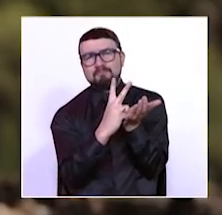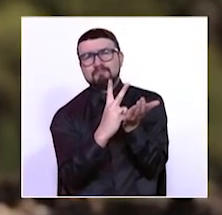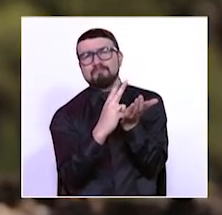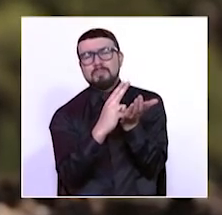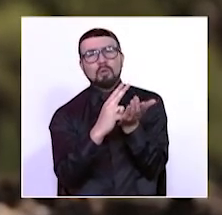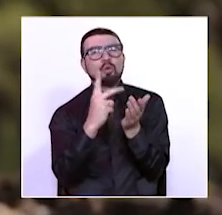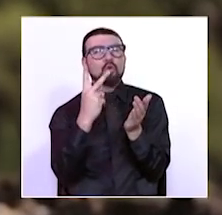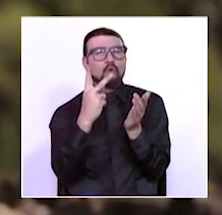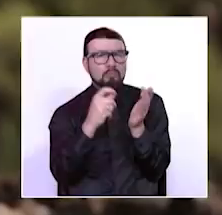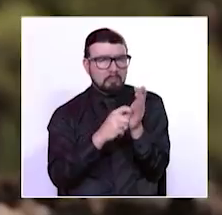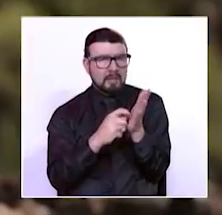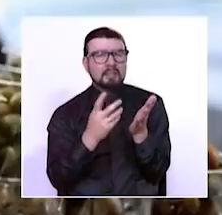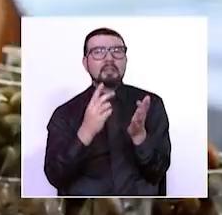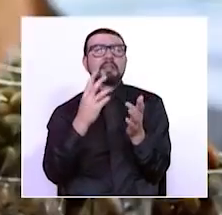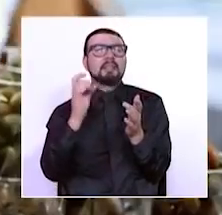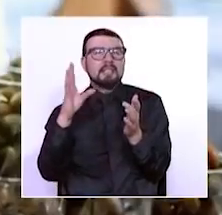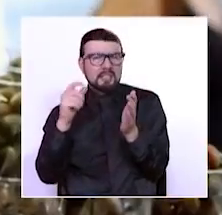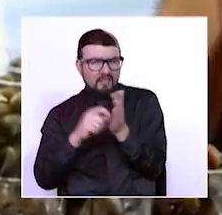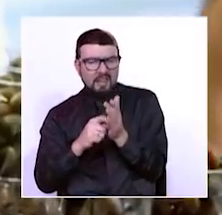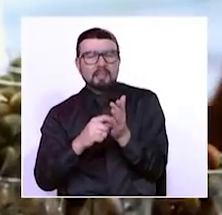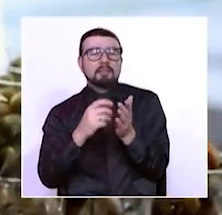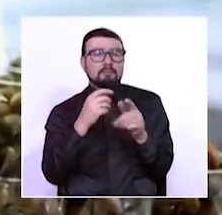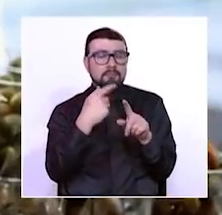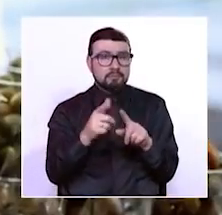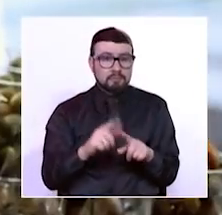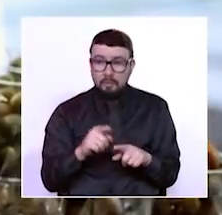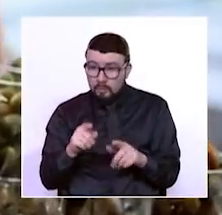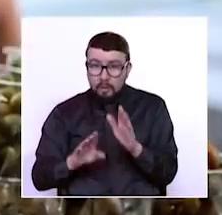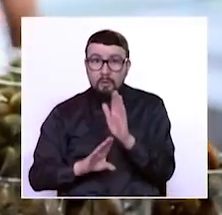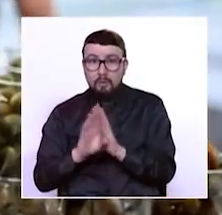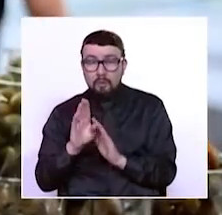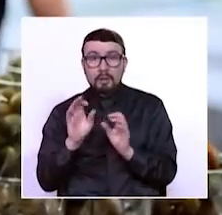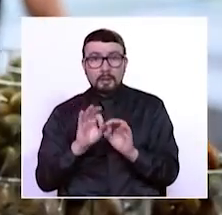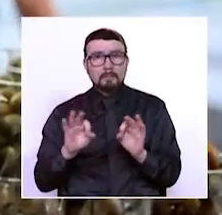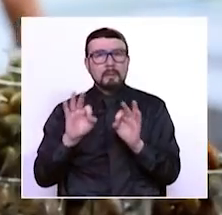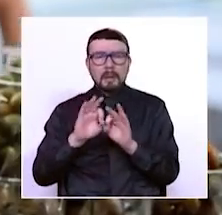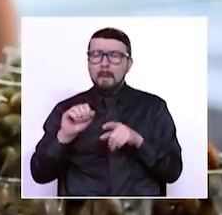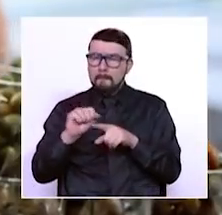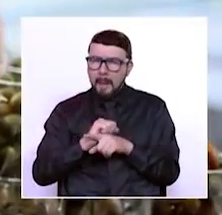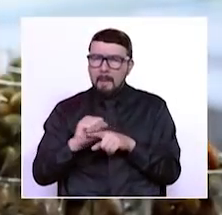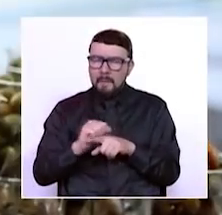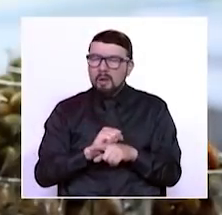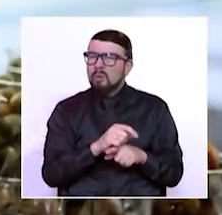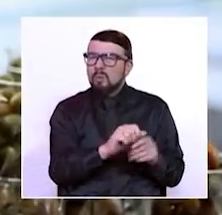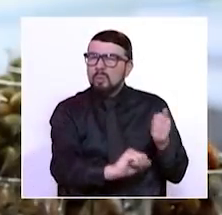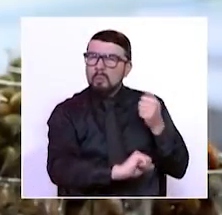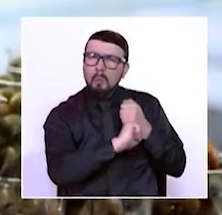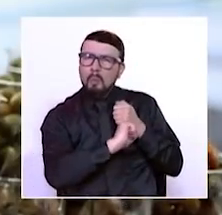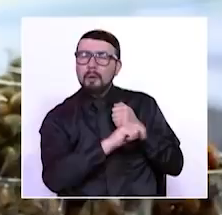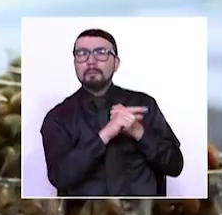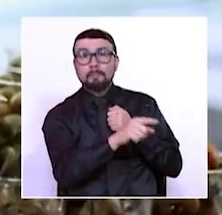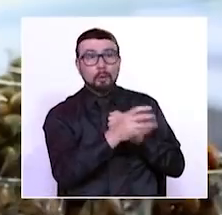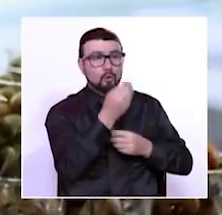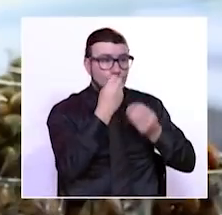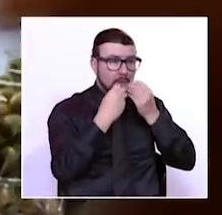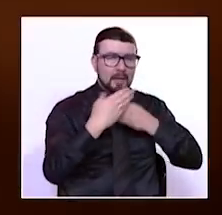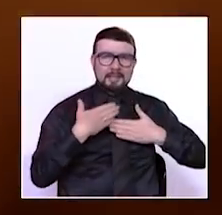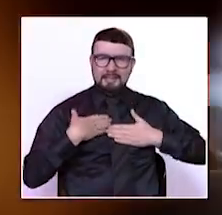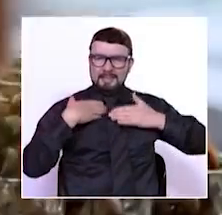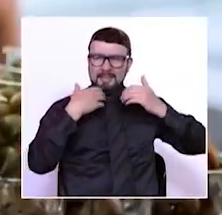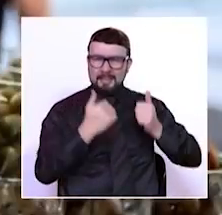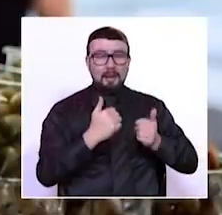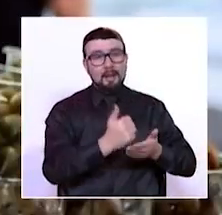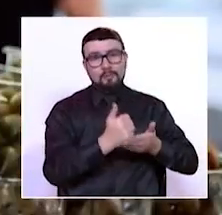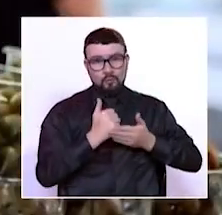una. Para que los efectos sean óptimos, es esencial apoyar su práctica con el consumo de alimentos saludables que contribuyan a estimular